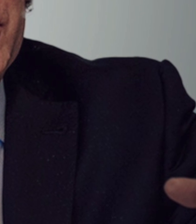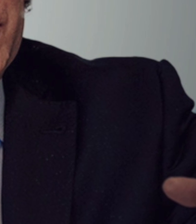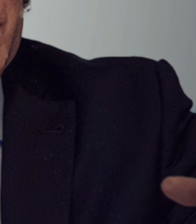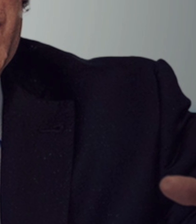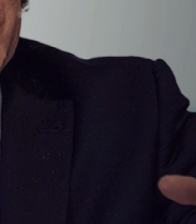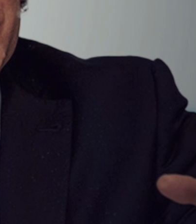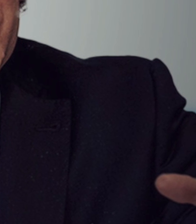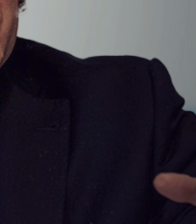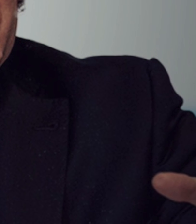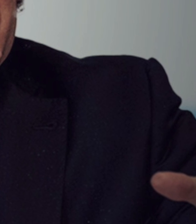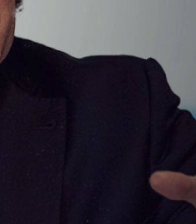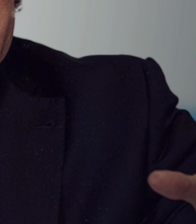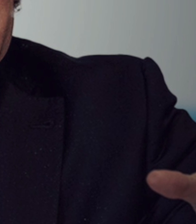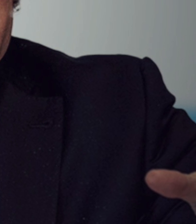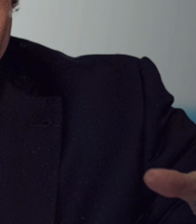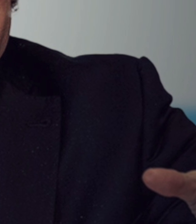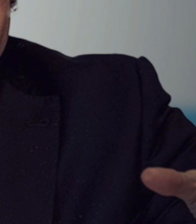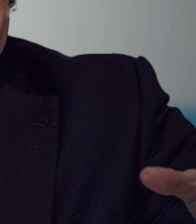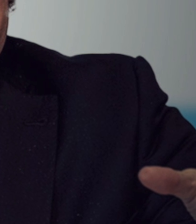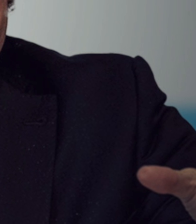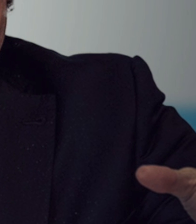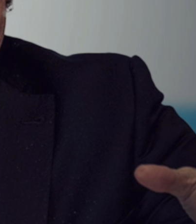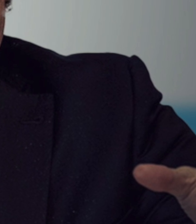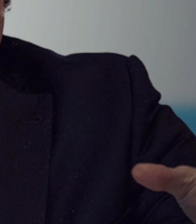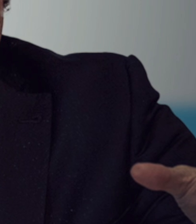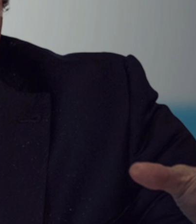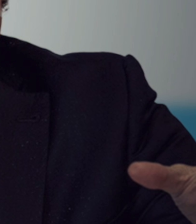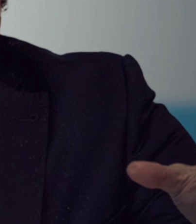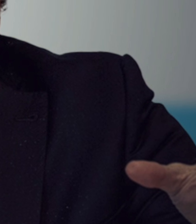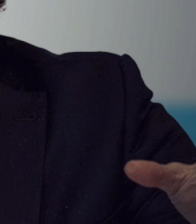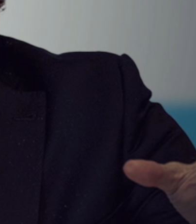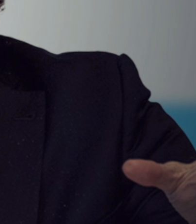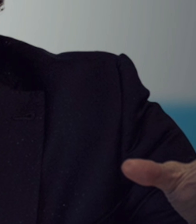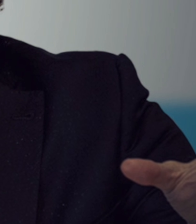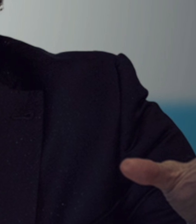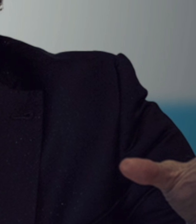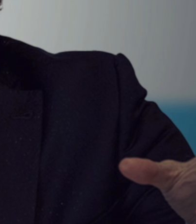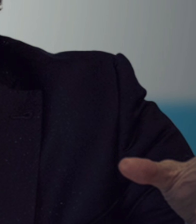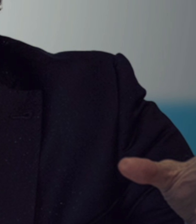clave para el empresario mexicano Ricardo Salinas Pliego.